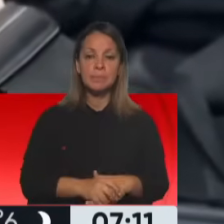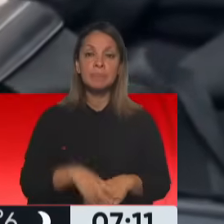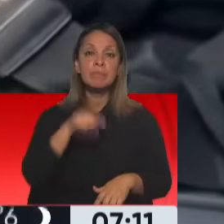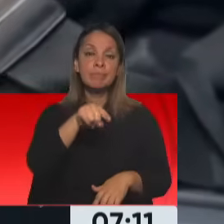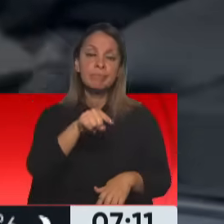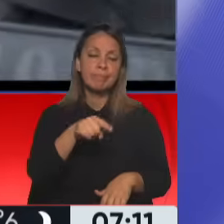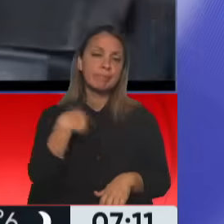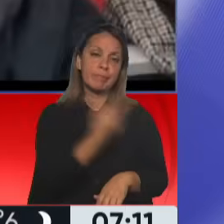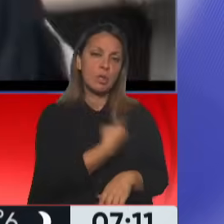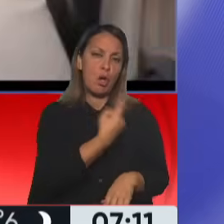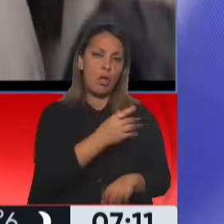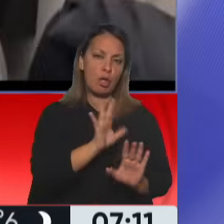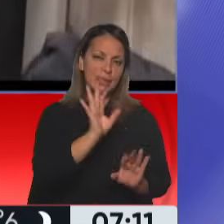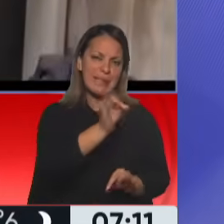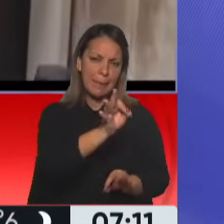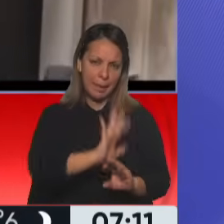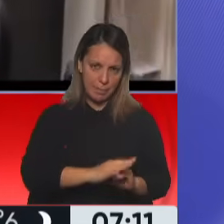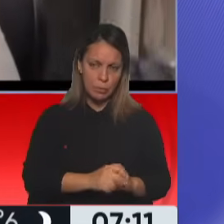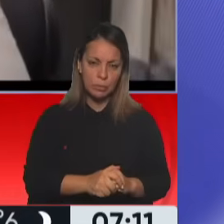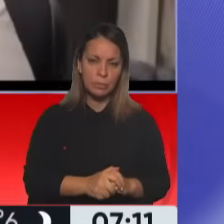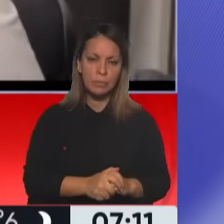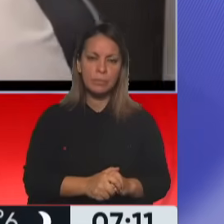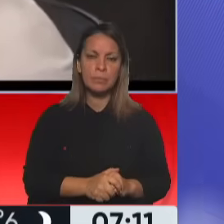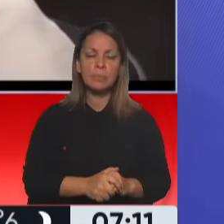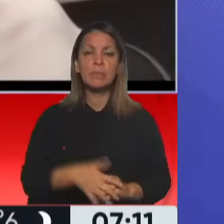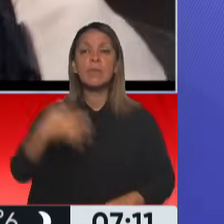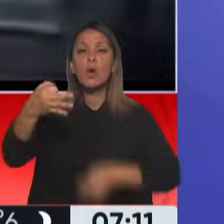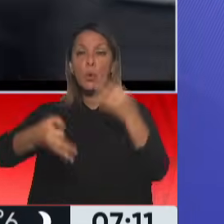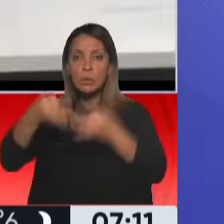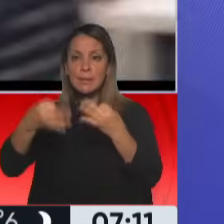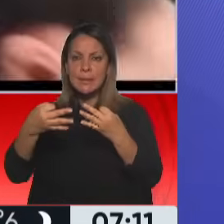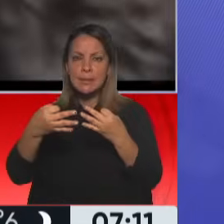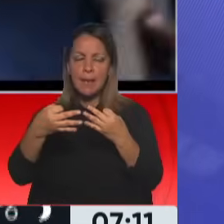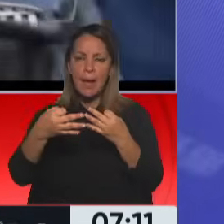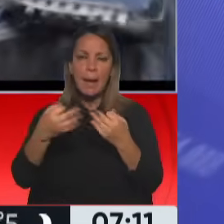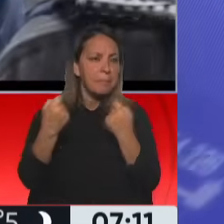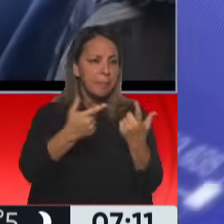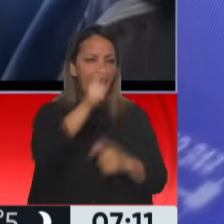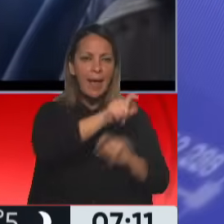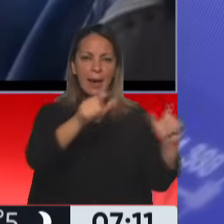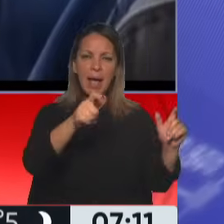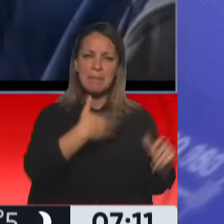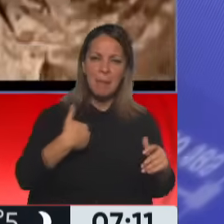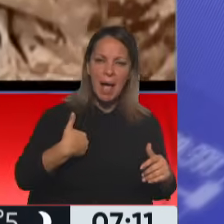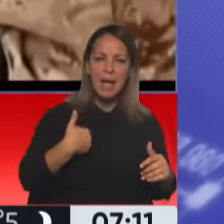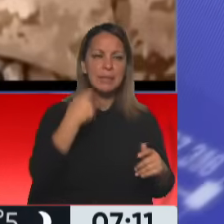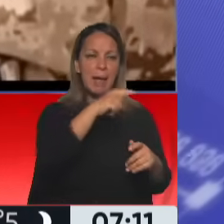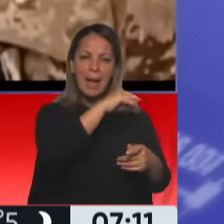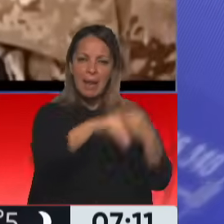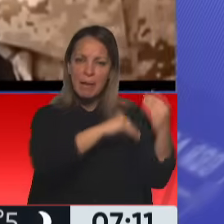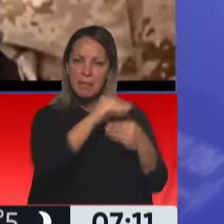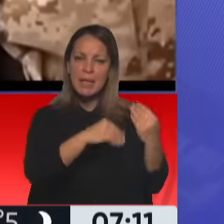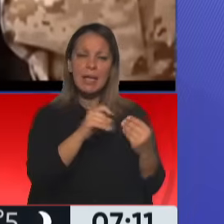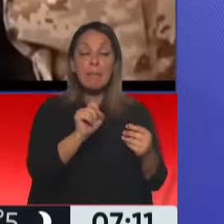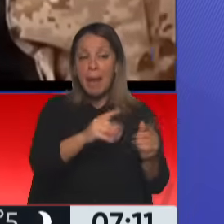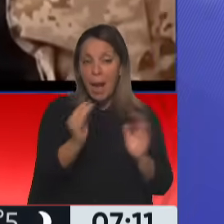sentido, la verdad, la justicia que le debíamos a esas mamás, a esos bebés, a esas familias y a toda